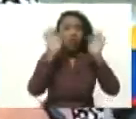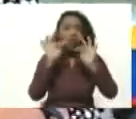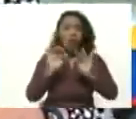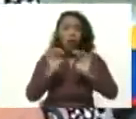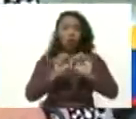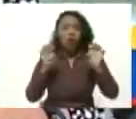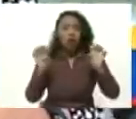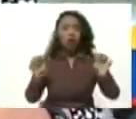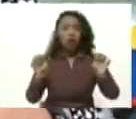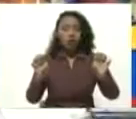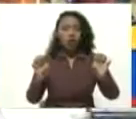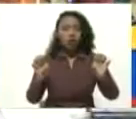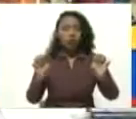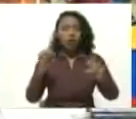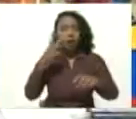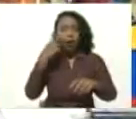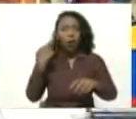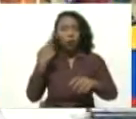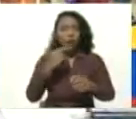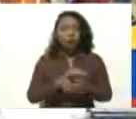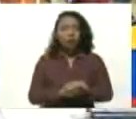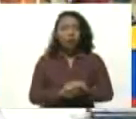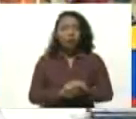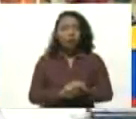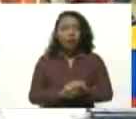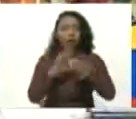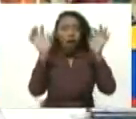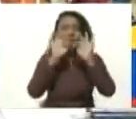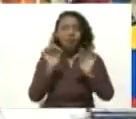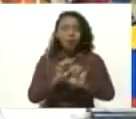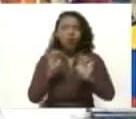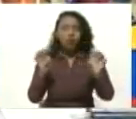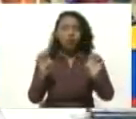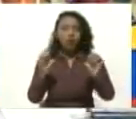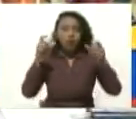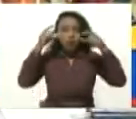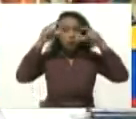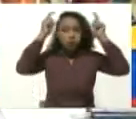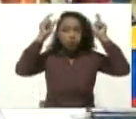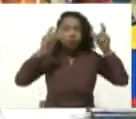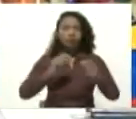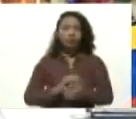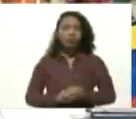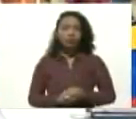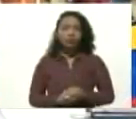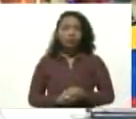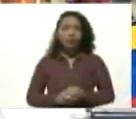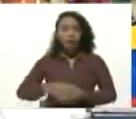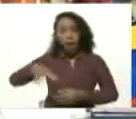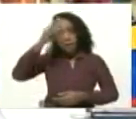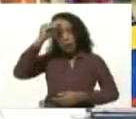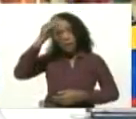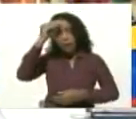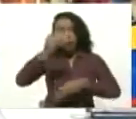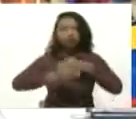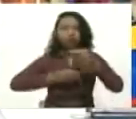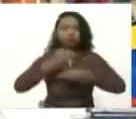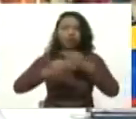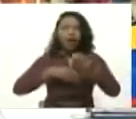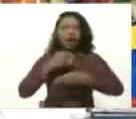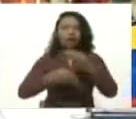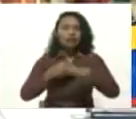educativo robinsoniano, el modelo educativo de Simón Rodríguez, aprender haciendo y